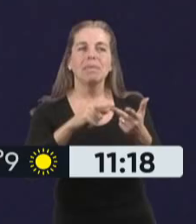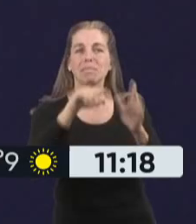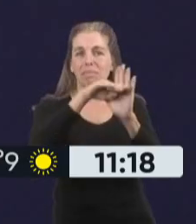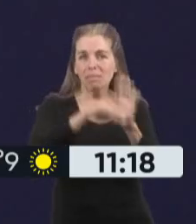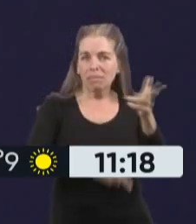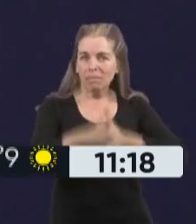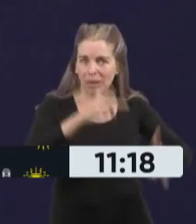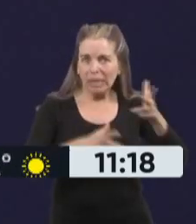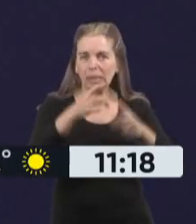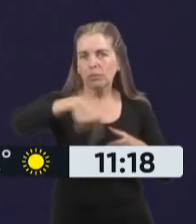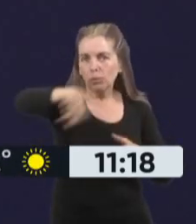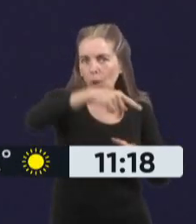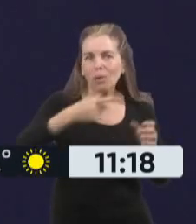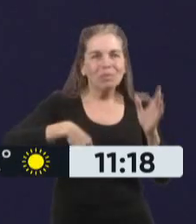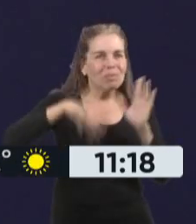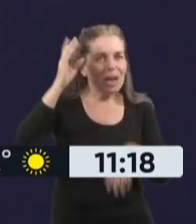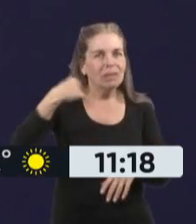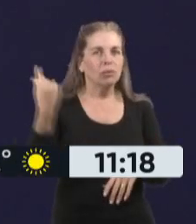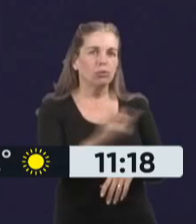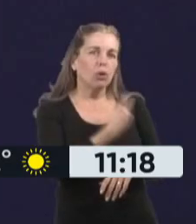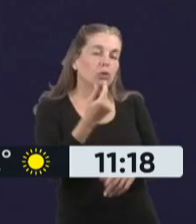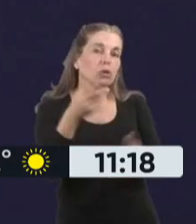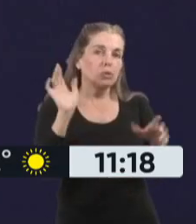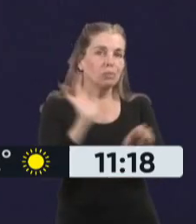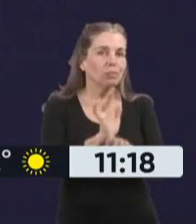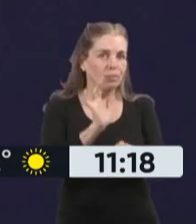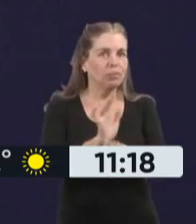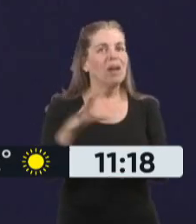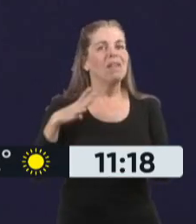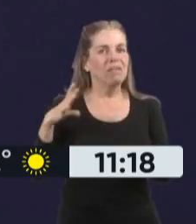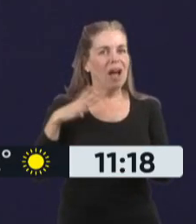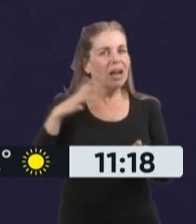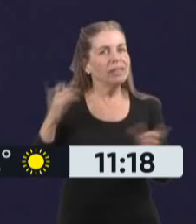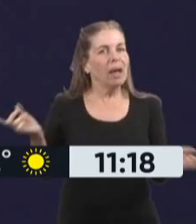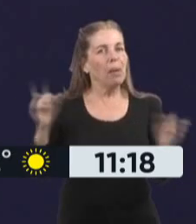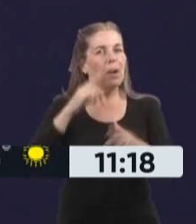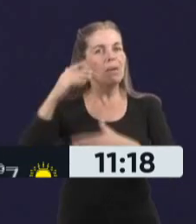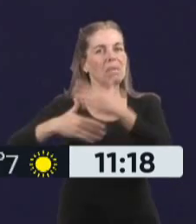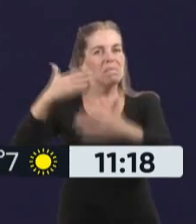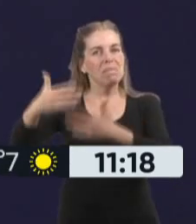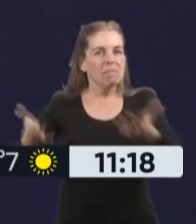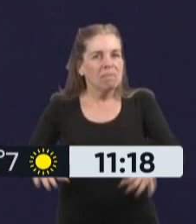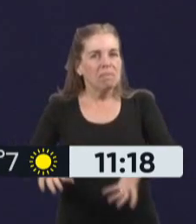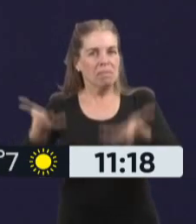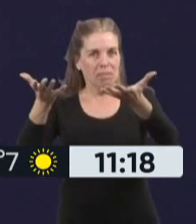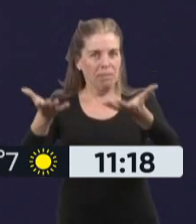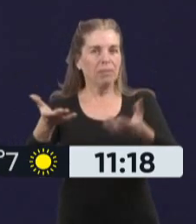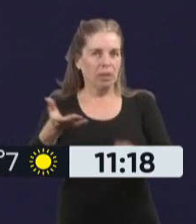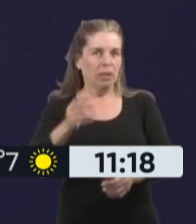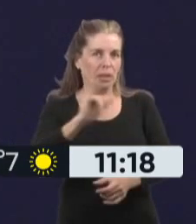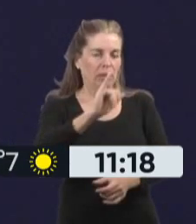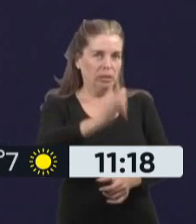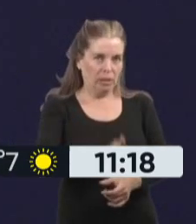el sector que más, si se quiere, todavía está más retrasado a la recuperación. Eso es un dato